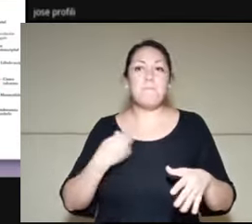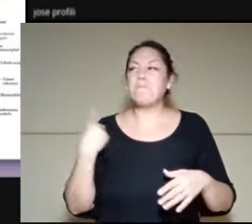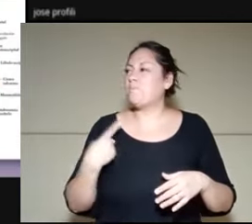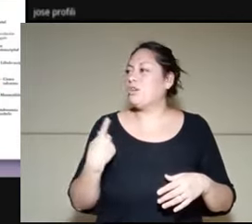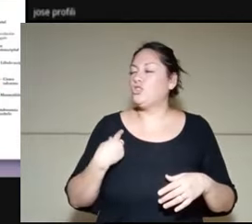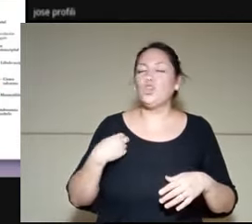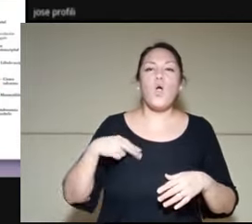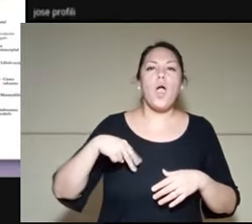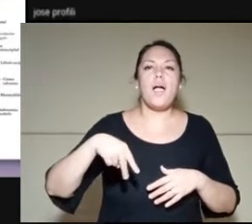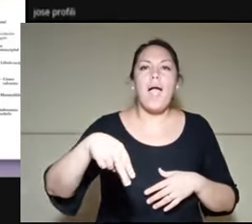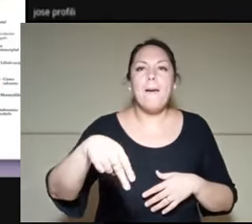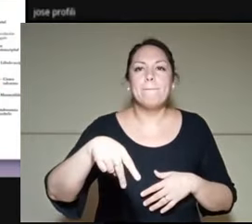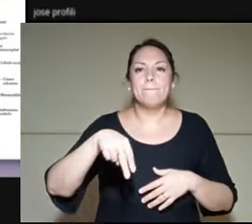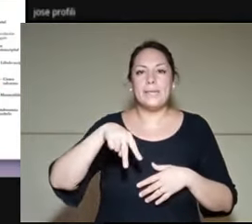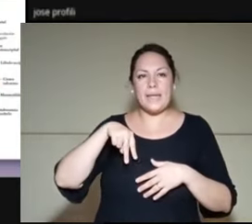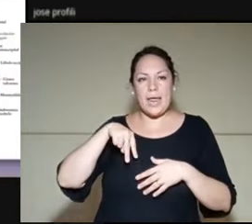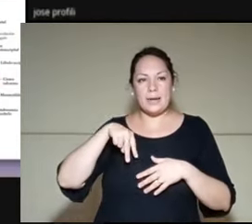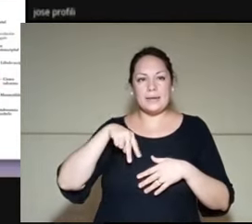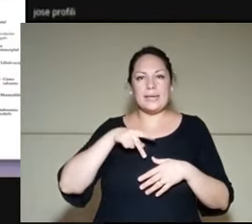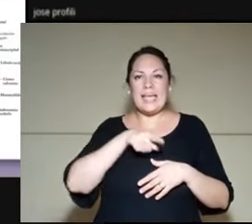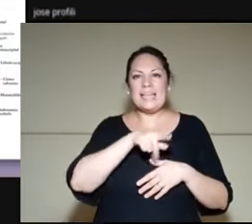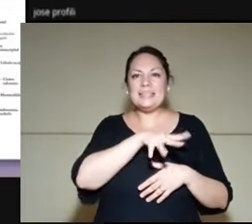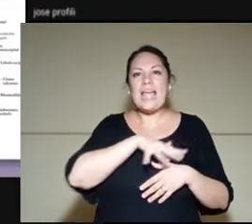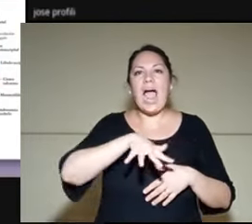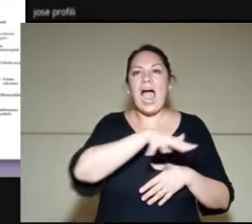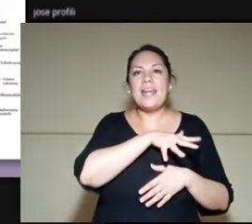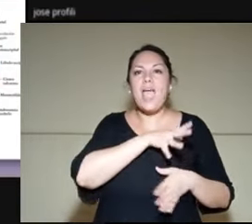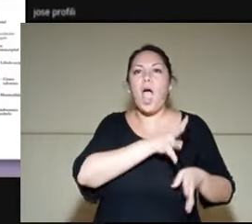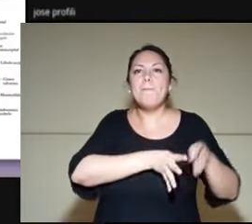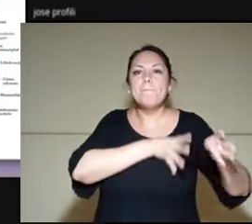nos movamos. Acá está el área motora.